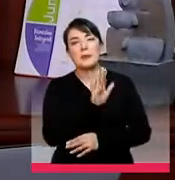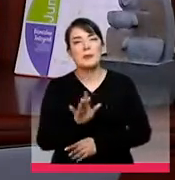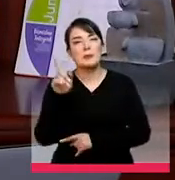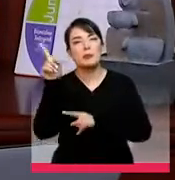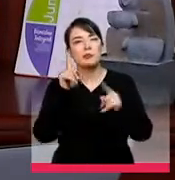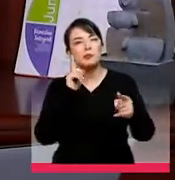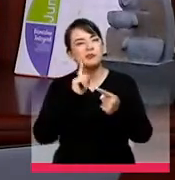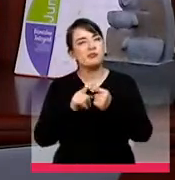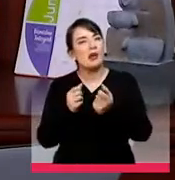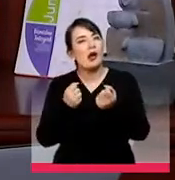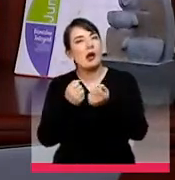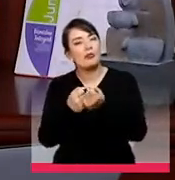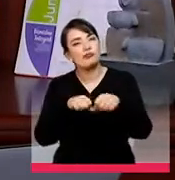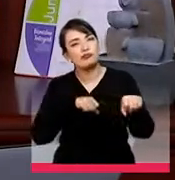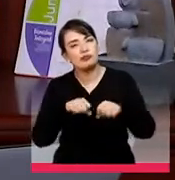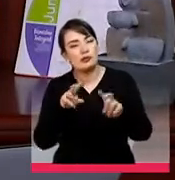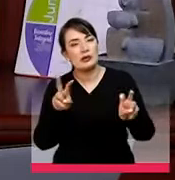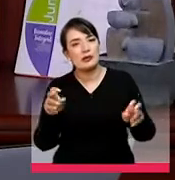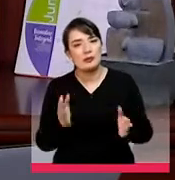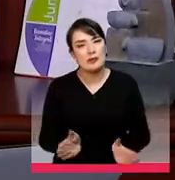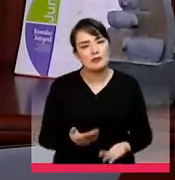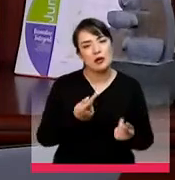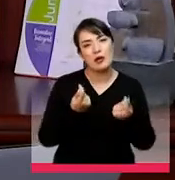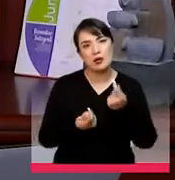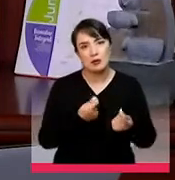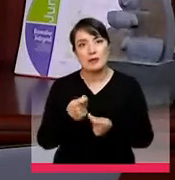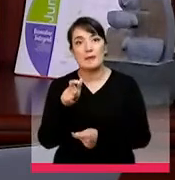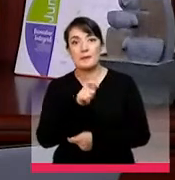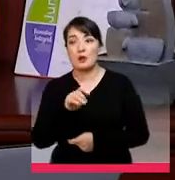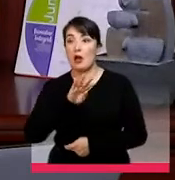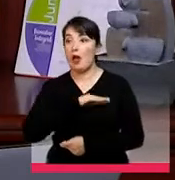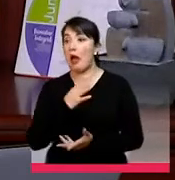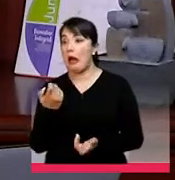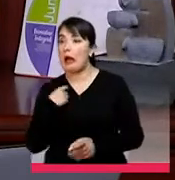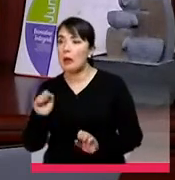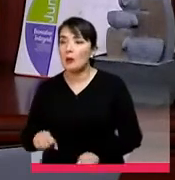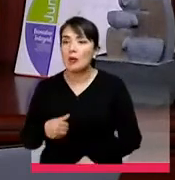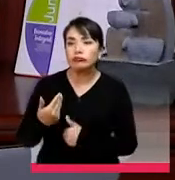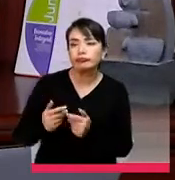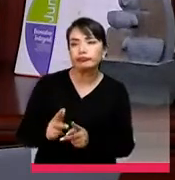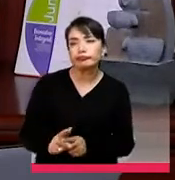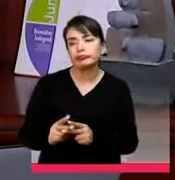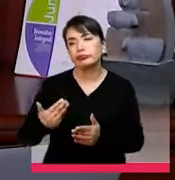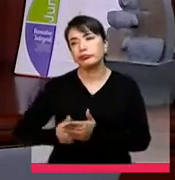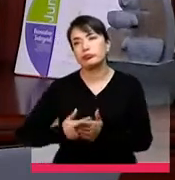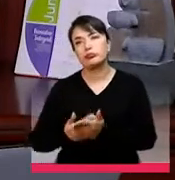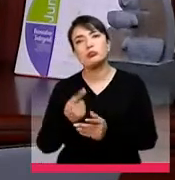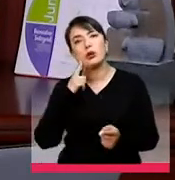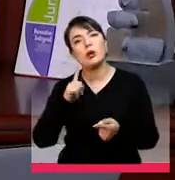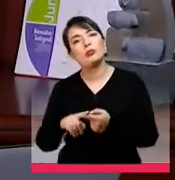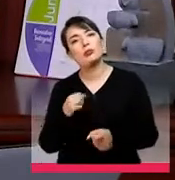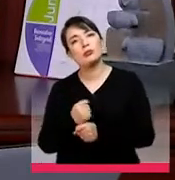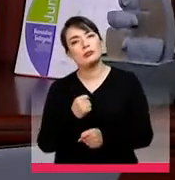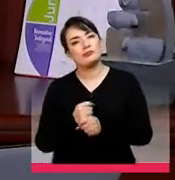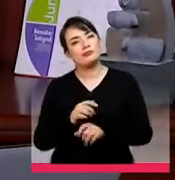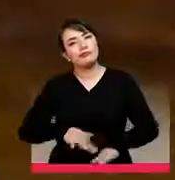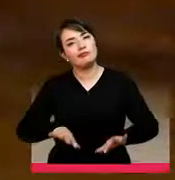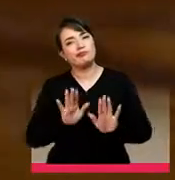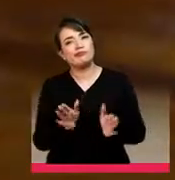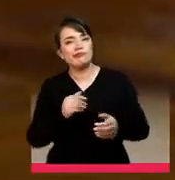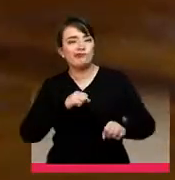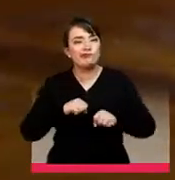apoyar la reactivación económica los mandatarios podrán solicitar estos recursos para capital de trabajo e inversión